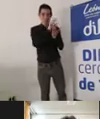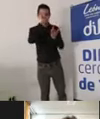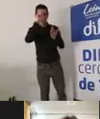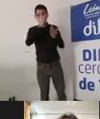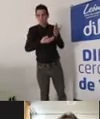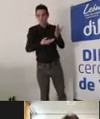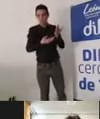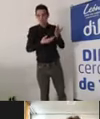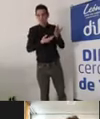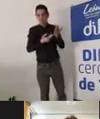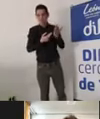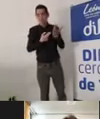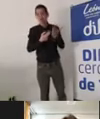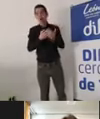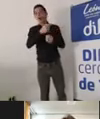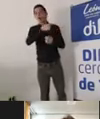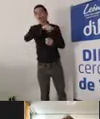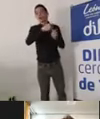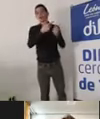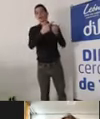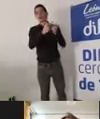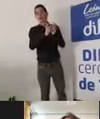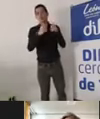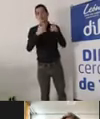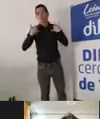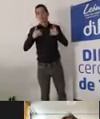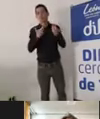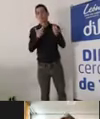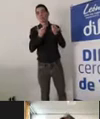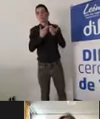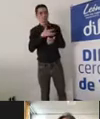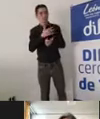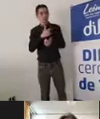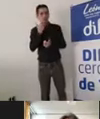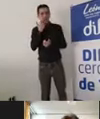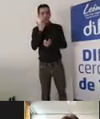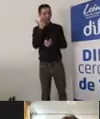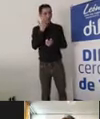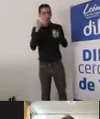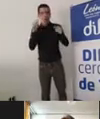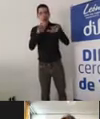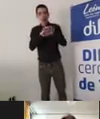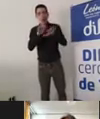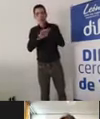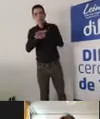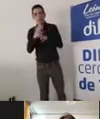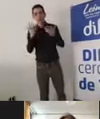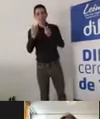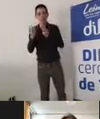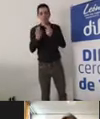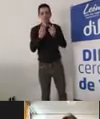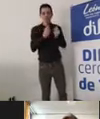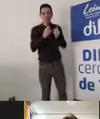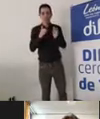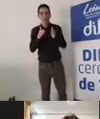pues genera un sentimiento natural de inconformidad que los lleva a movilizarse no solamente en las calles, sino a organizarse, a